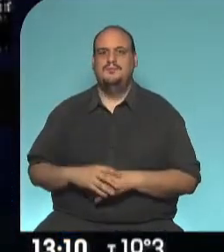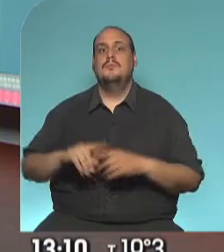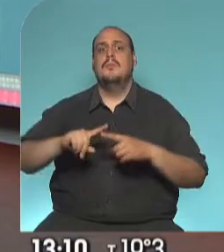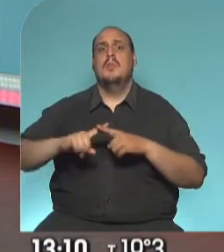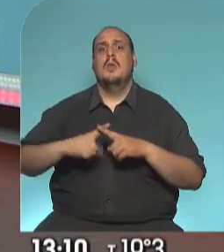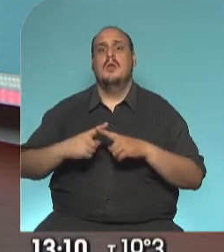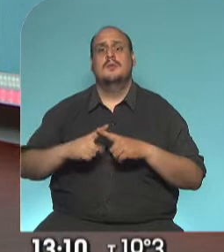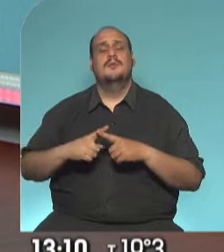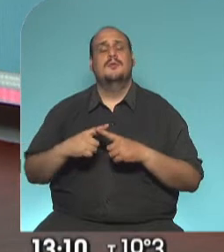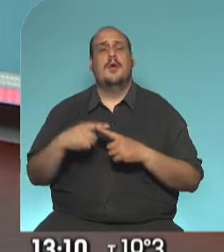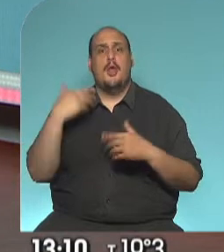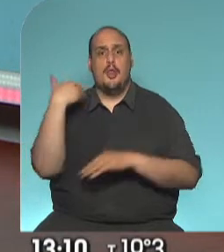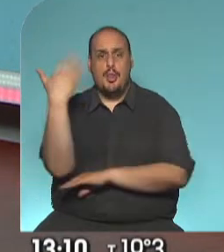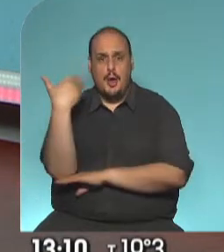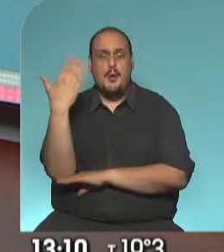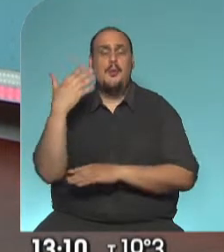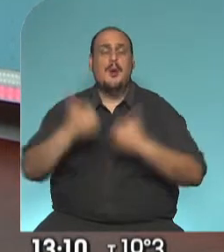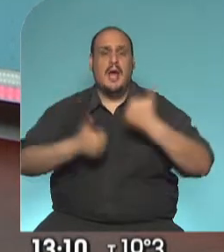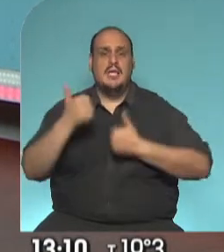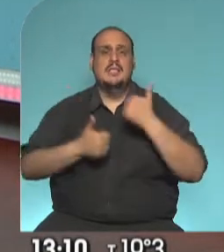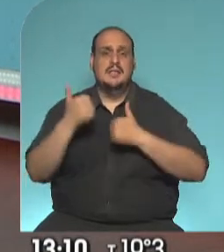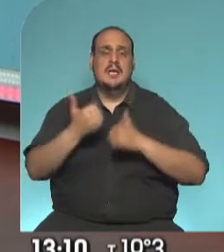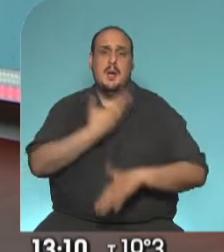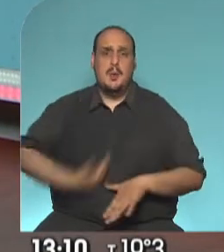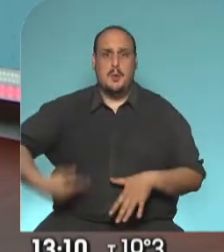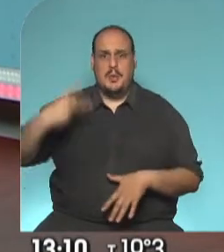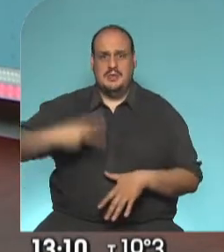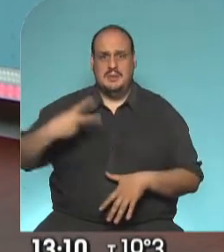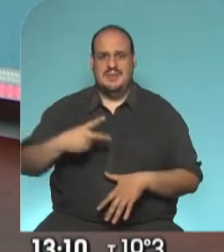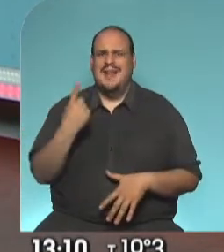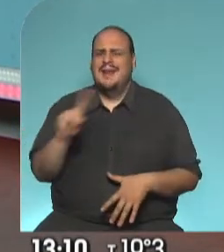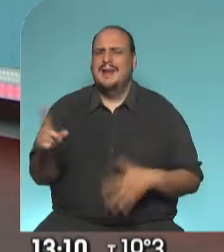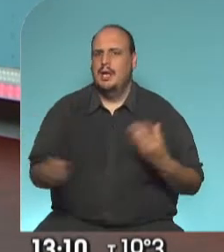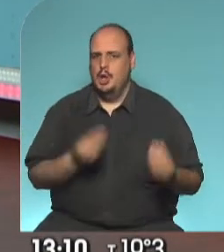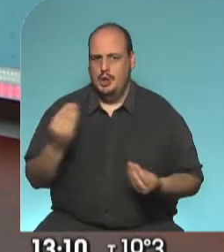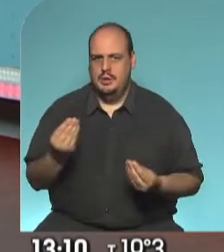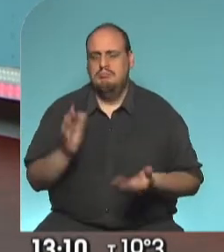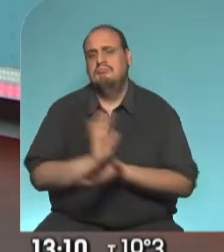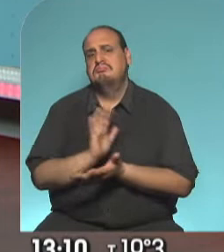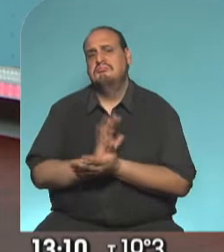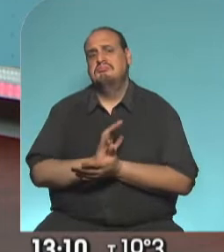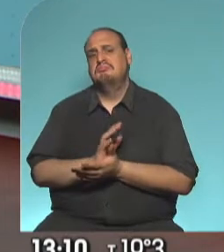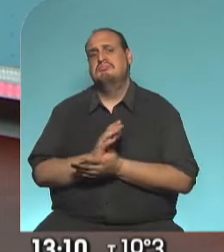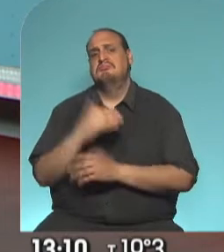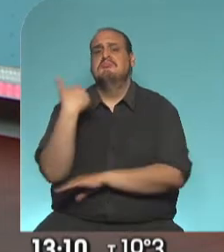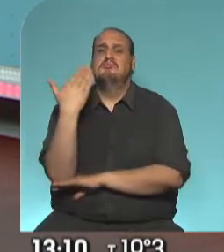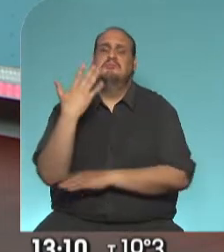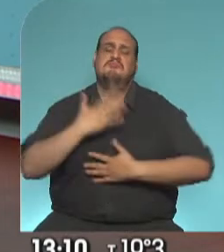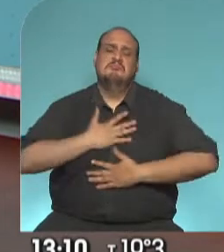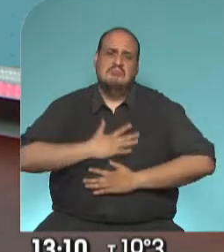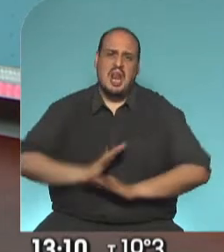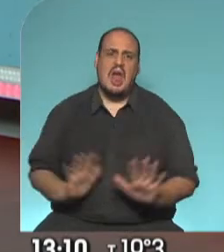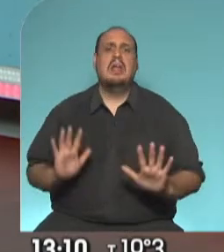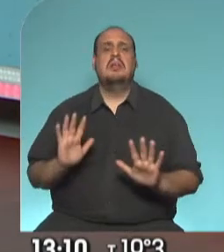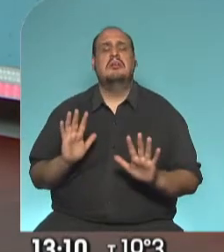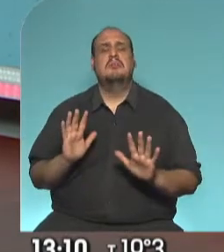de vicepresidentes, de candidatos a vicepresidentes, que lo que tuvo de extraño es que fue bastante normal, bastante mesurado en